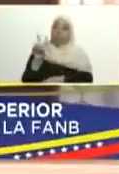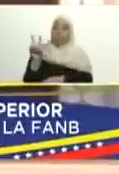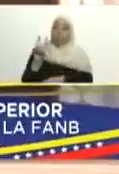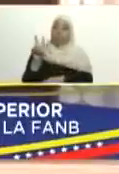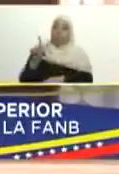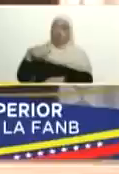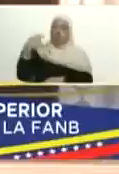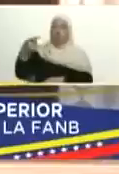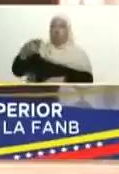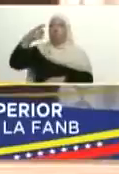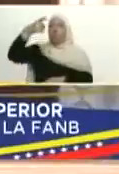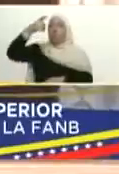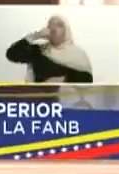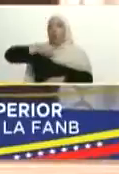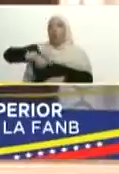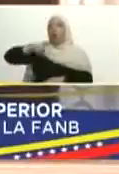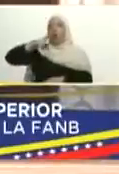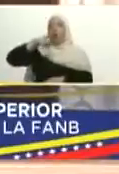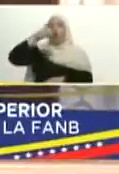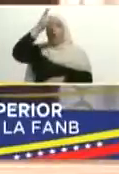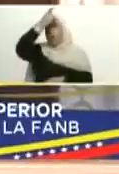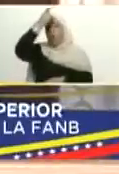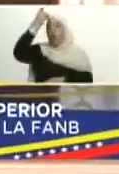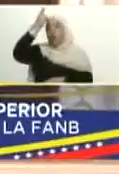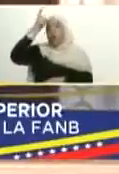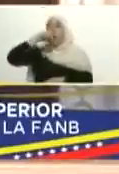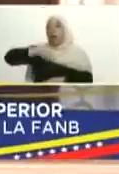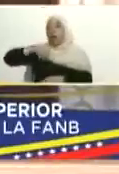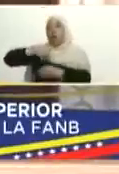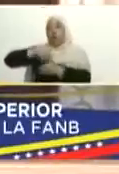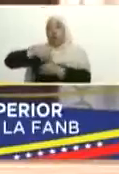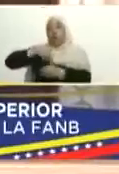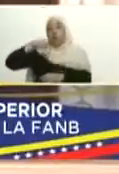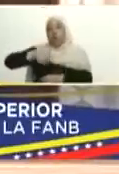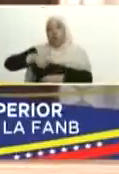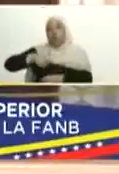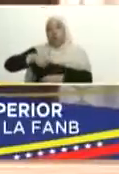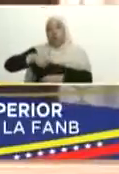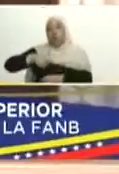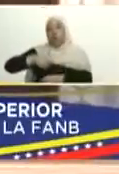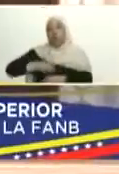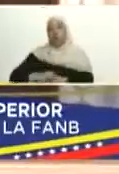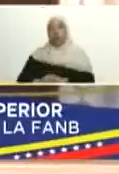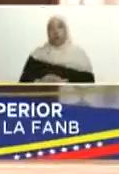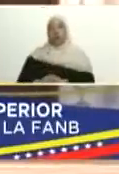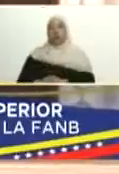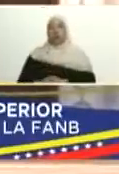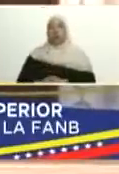Diosdado, ¿qué dice? ¿A este año hay elecciones, Diosdado?